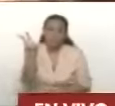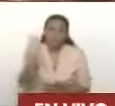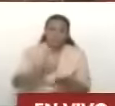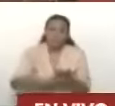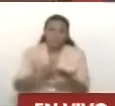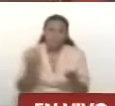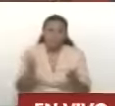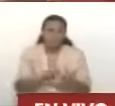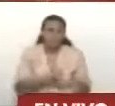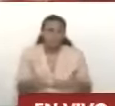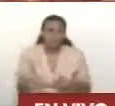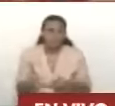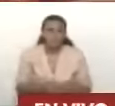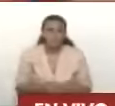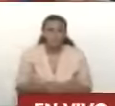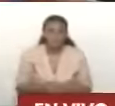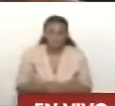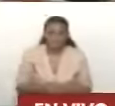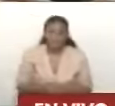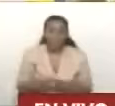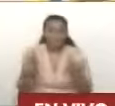Mujer.